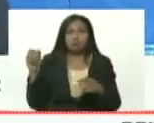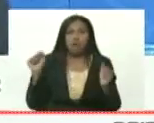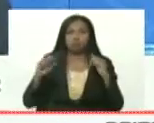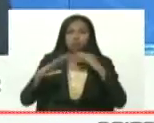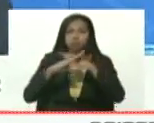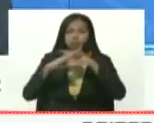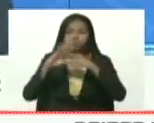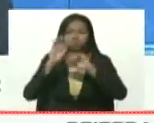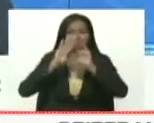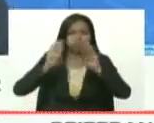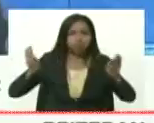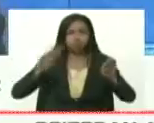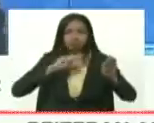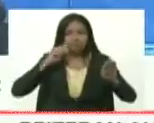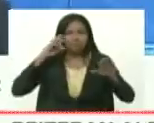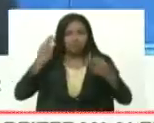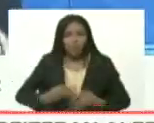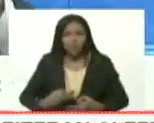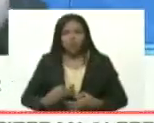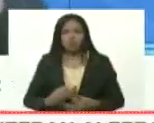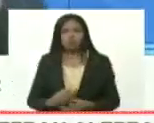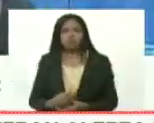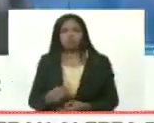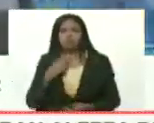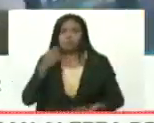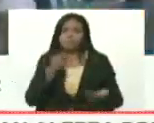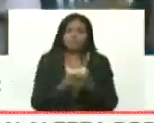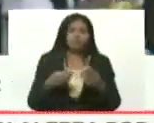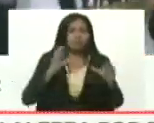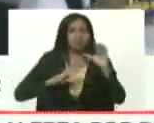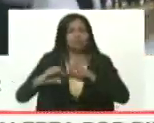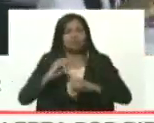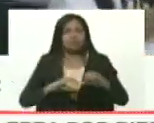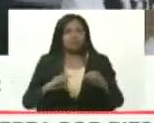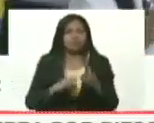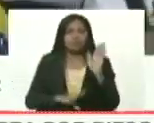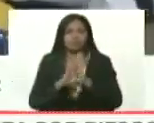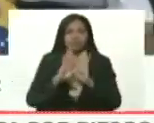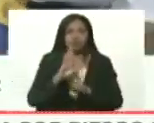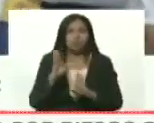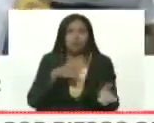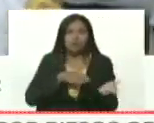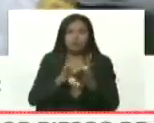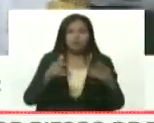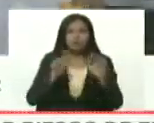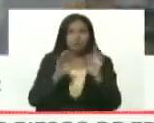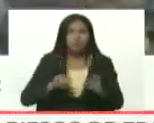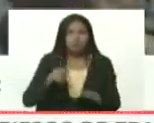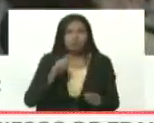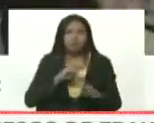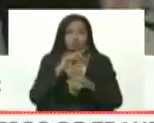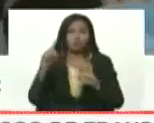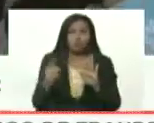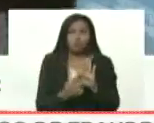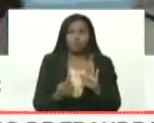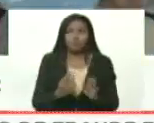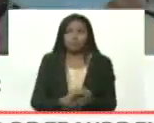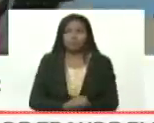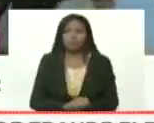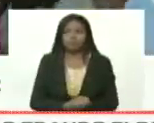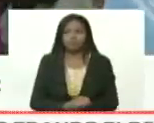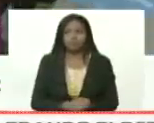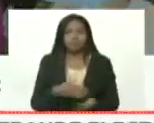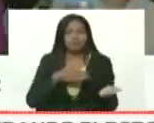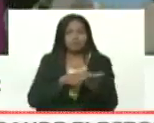detiene nadie, yo se los aseguro. Y la inversión en ciencia y en desarrollo la garantizo plenamente.